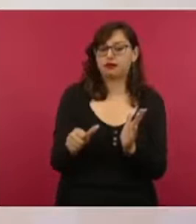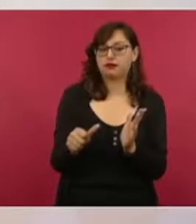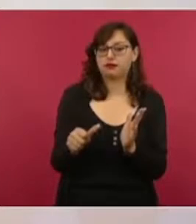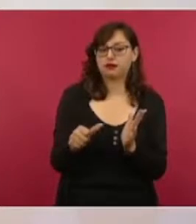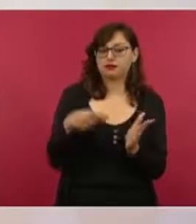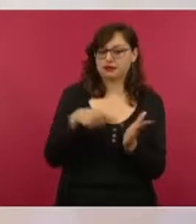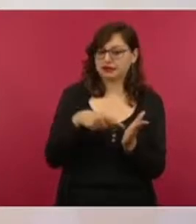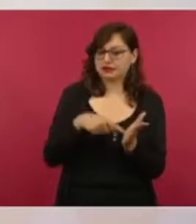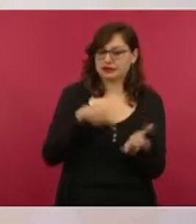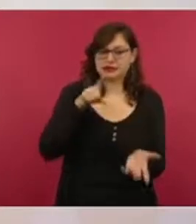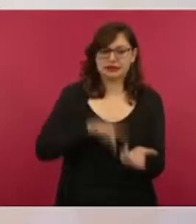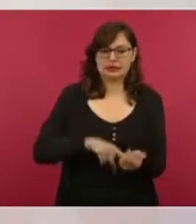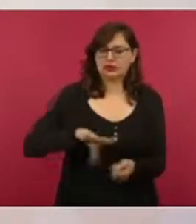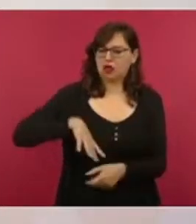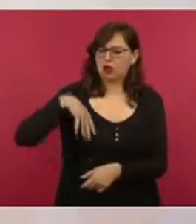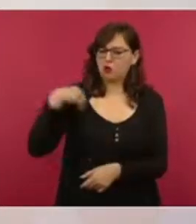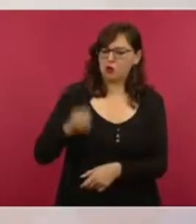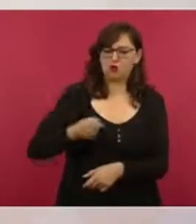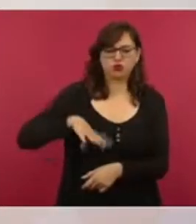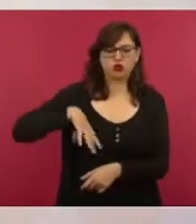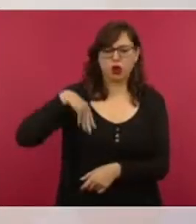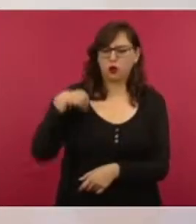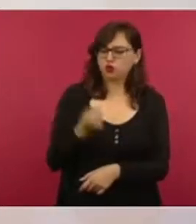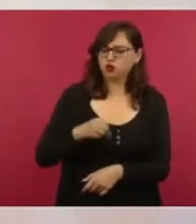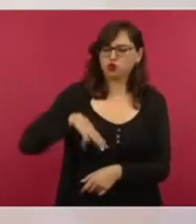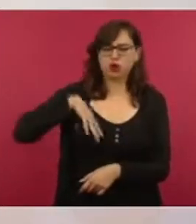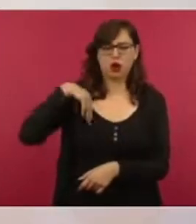todos los abusos que se cometieron cuando se aprobó